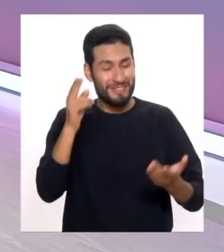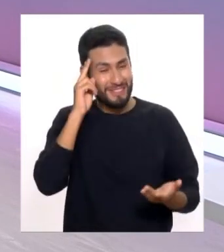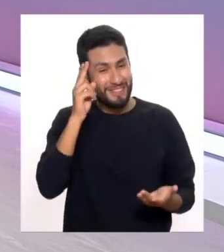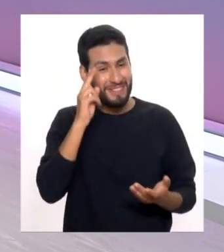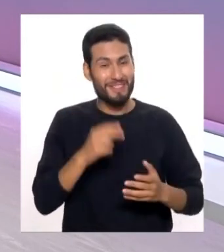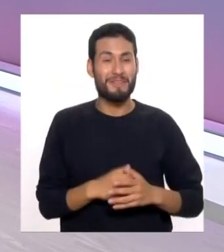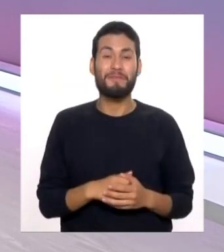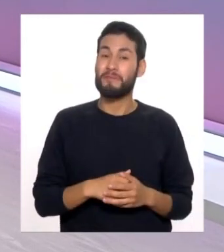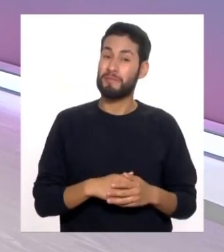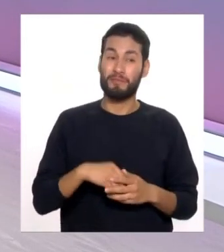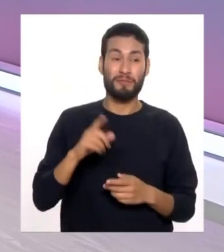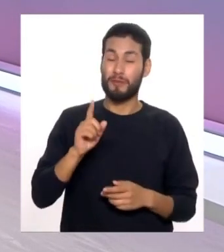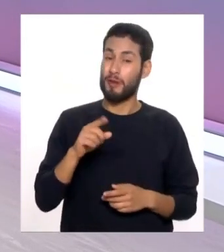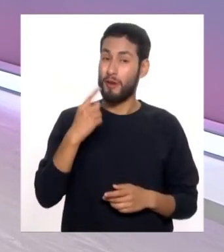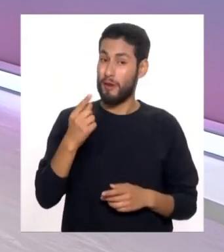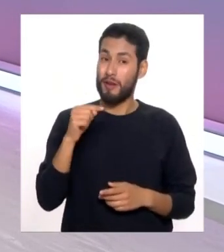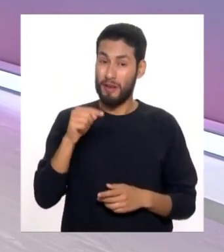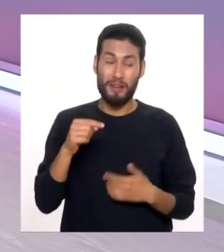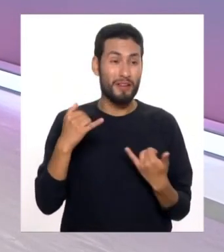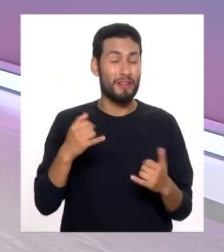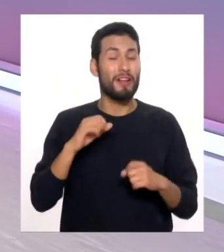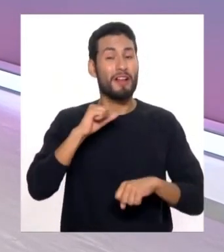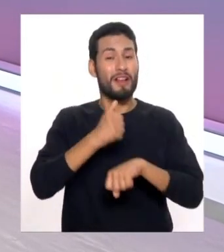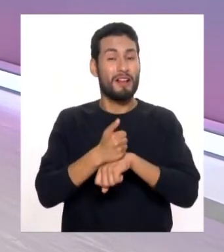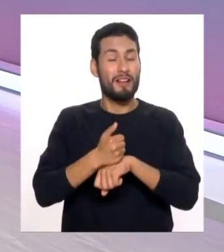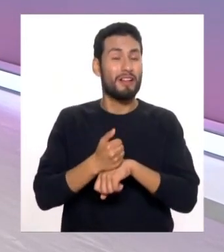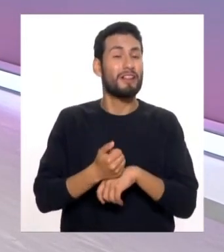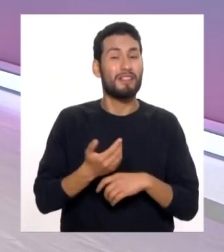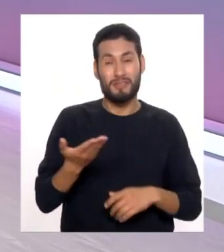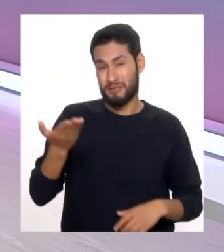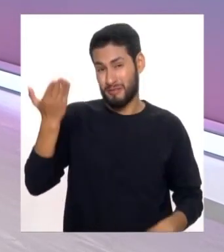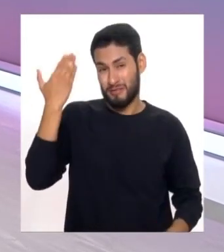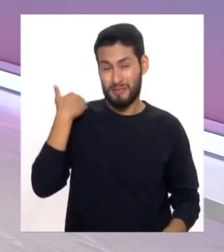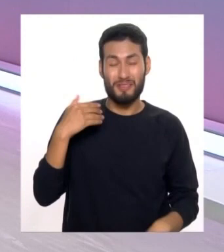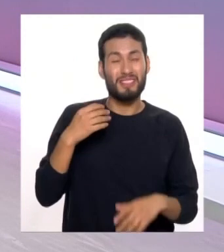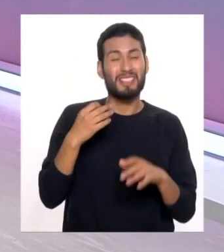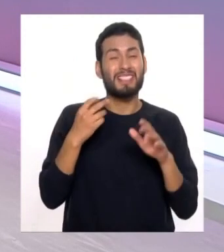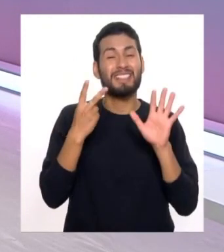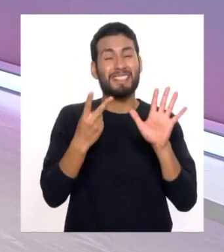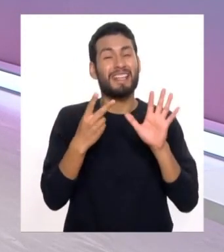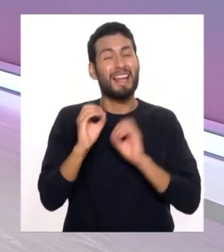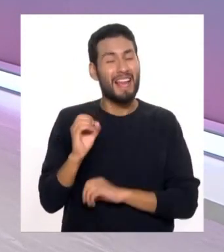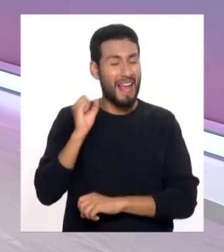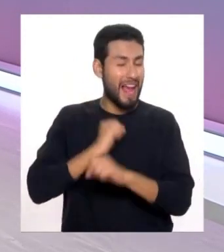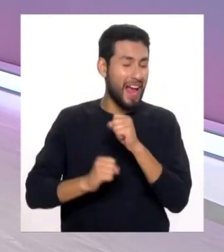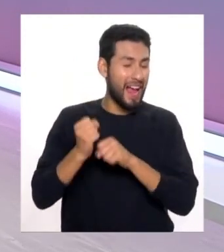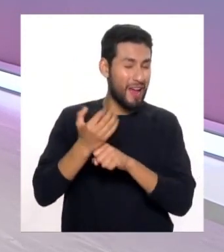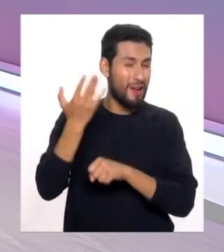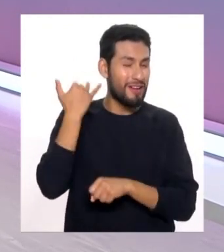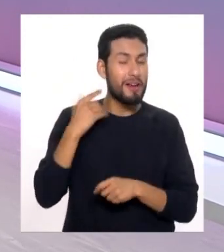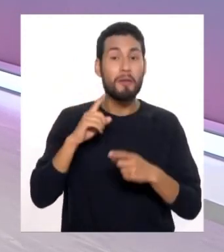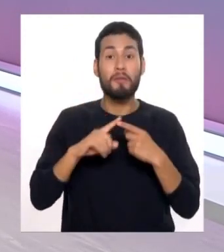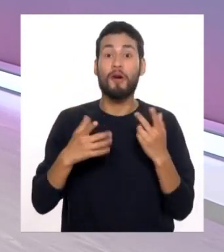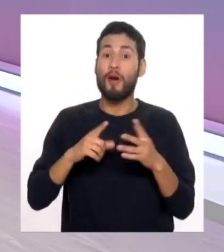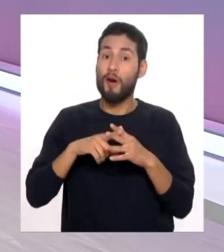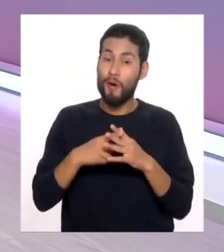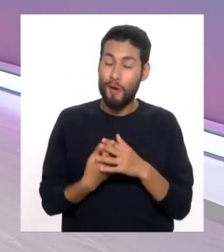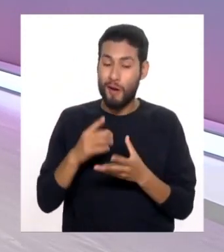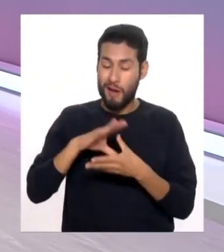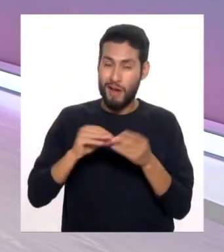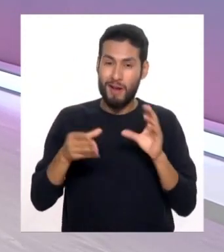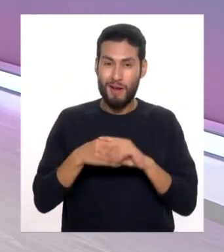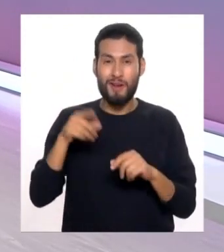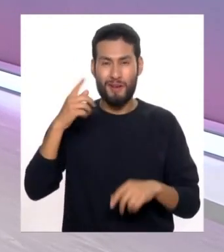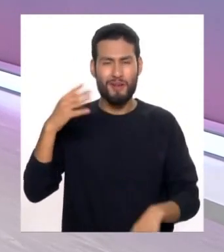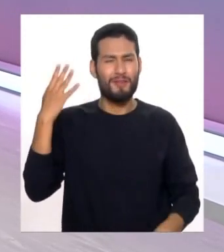No solamente esto se institucionaliza hace más de 70 años, sino realmente comienza con nuestra historia republicana